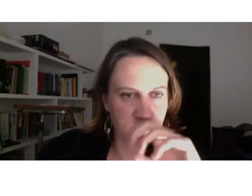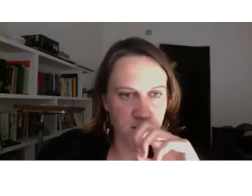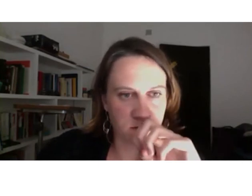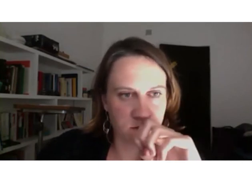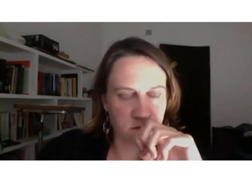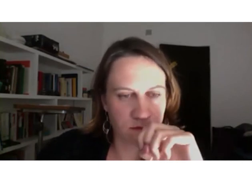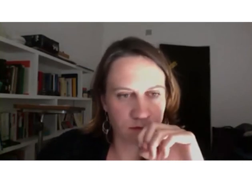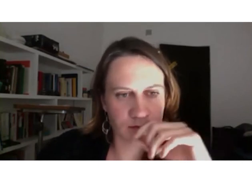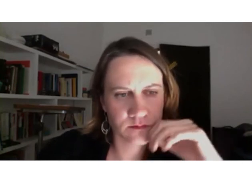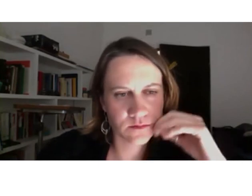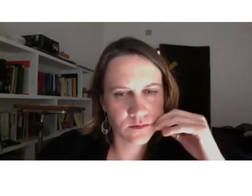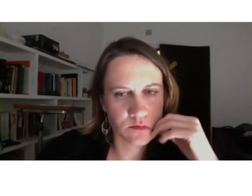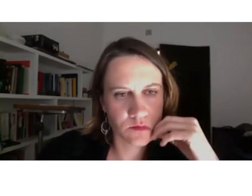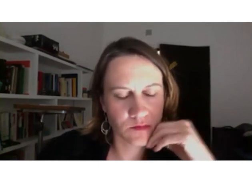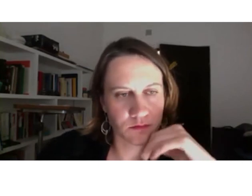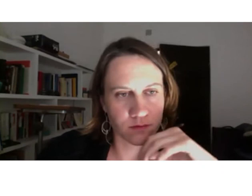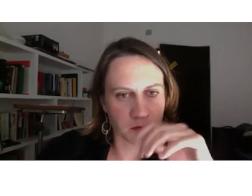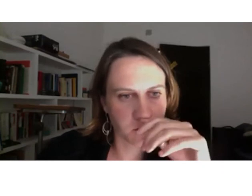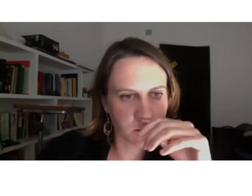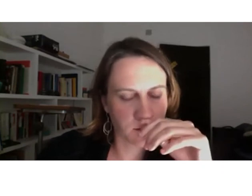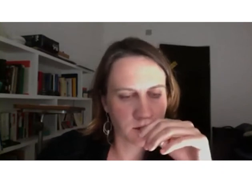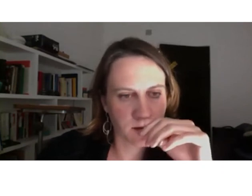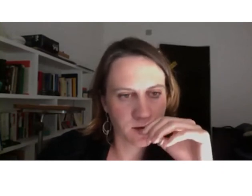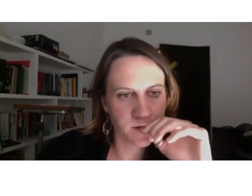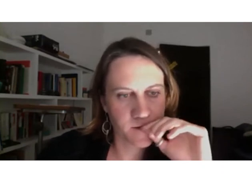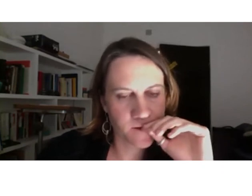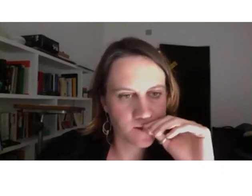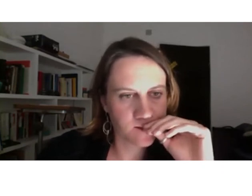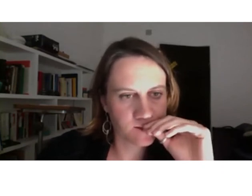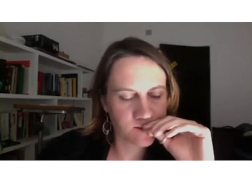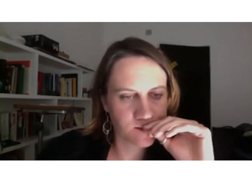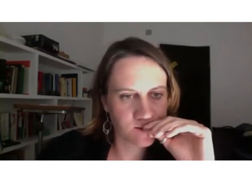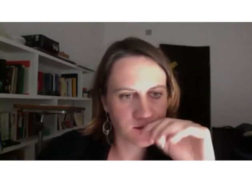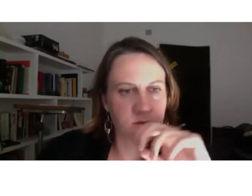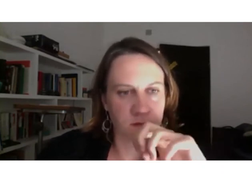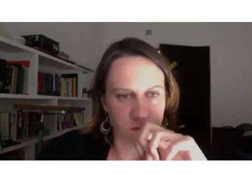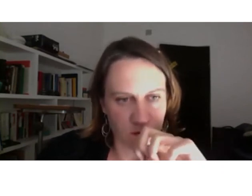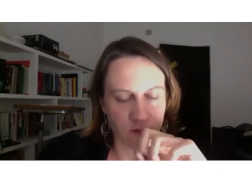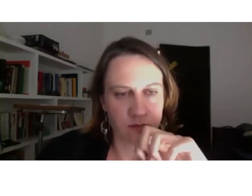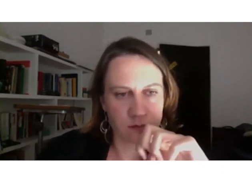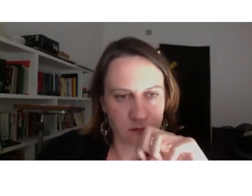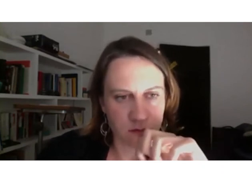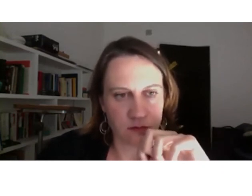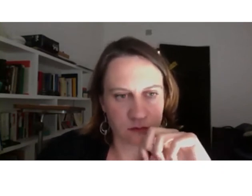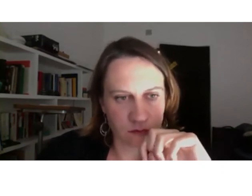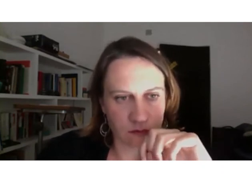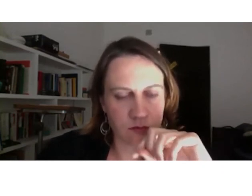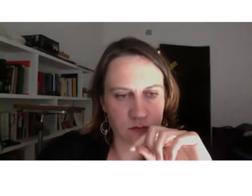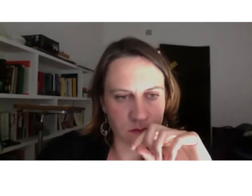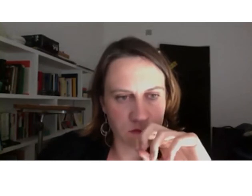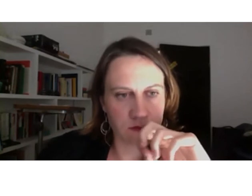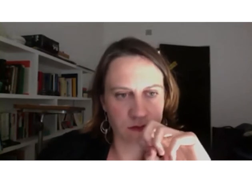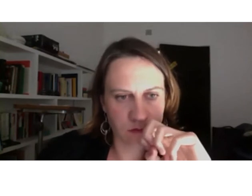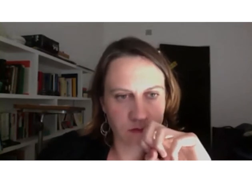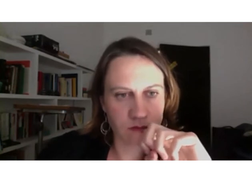que quienes están tomando la voz desde muchos lugares puedan tener procesos sostenibles